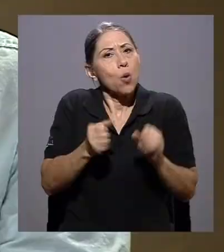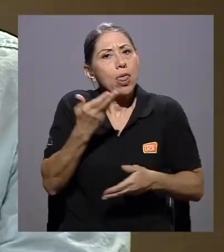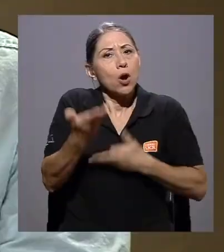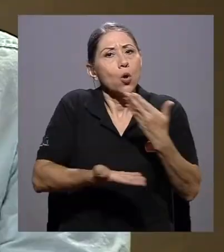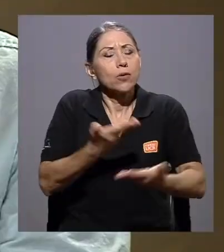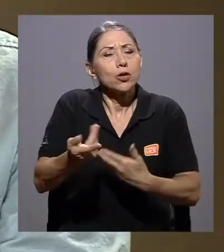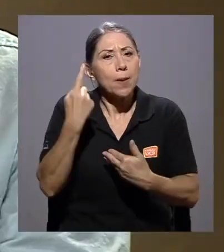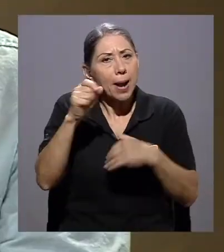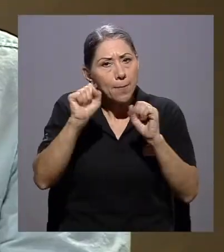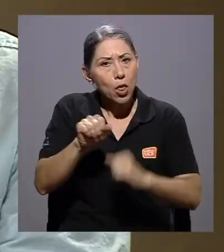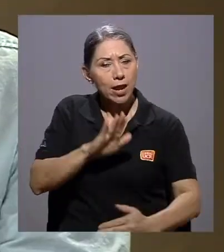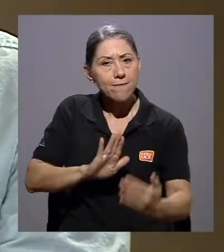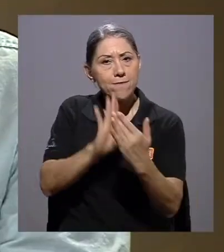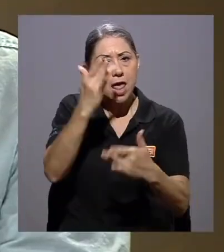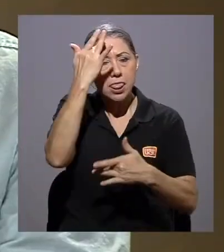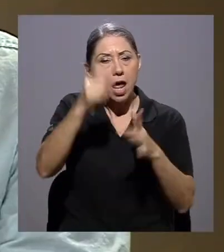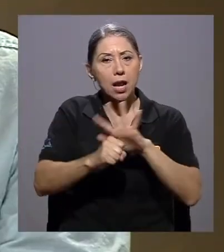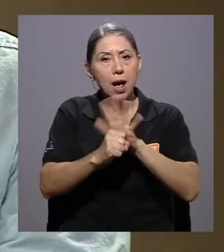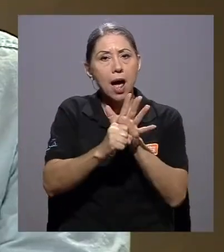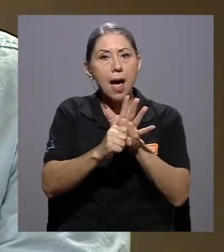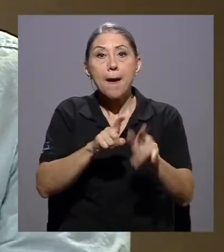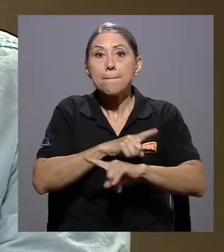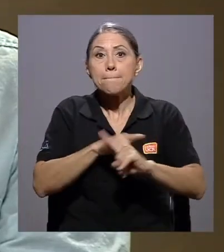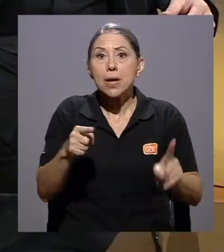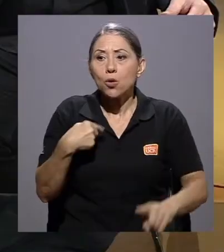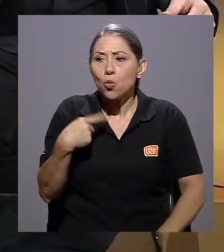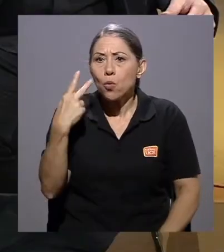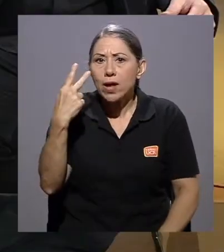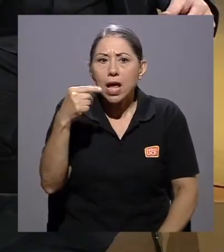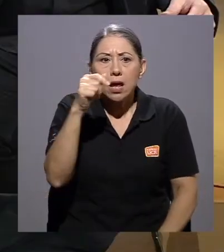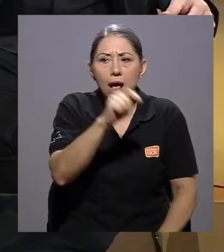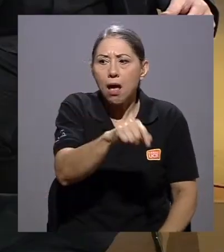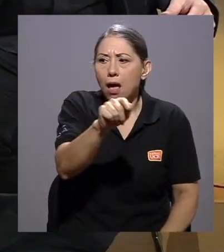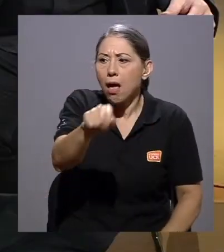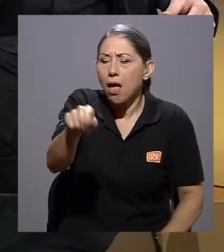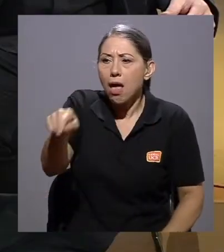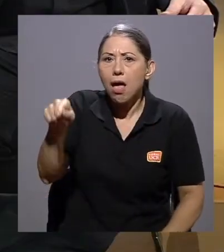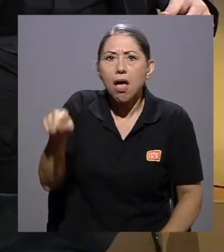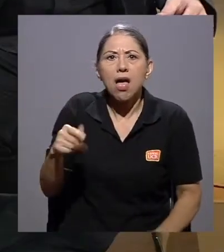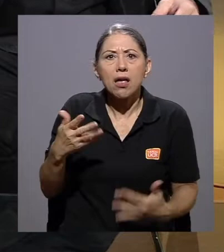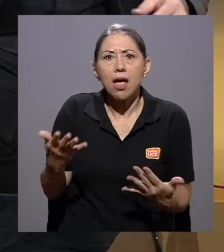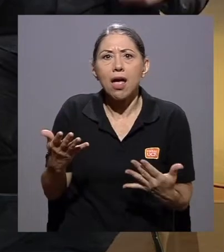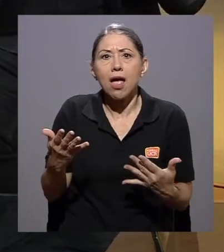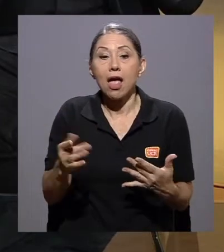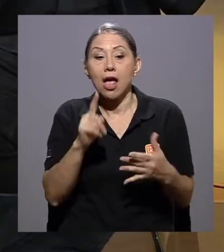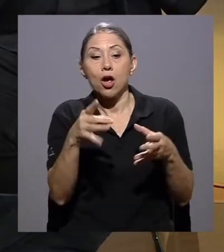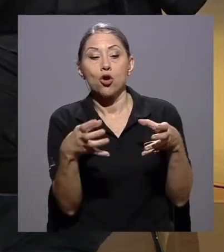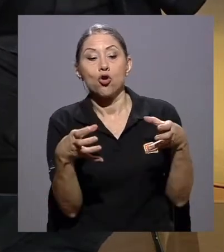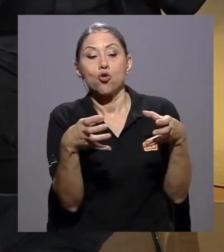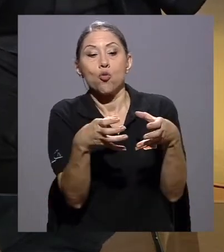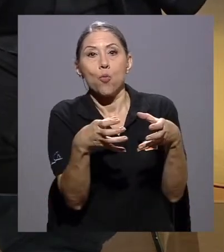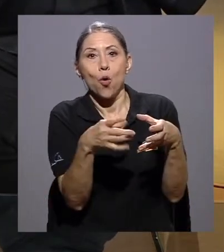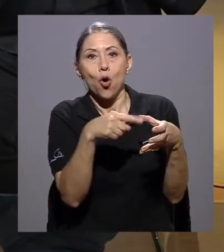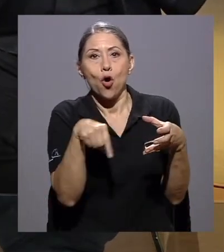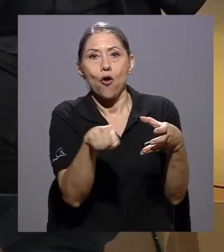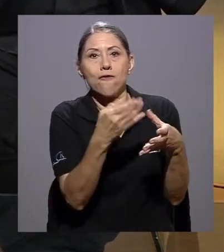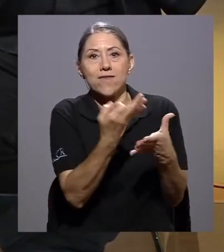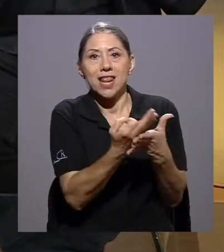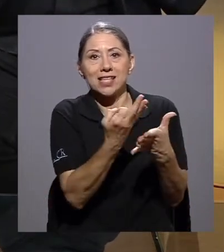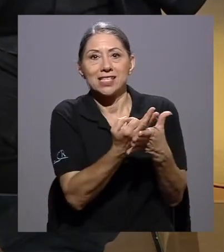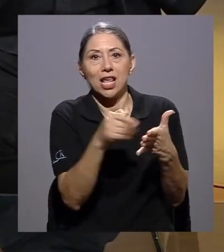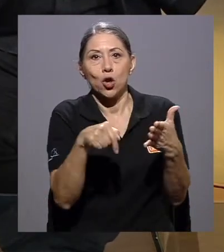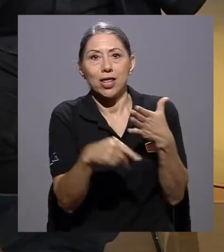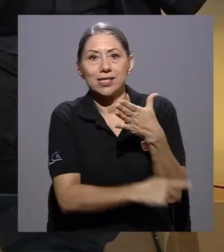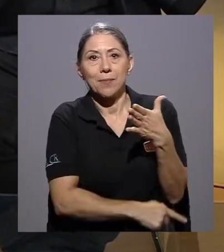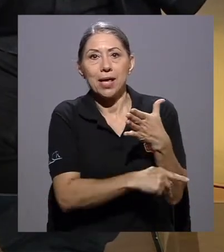pandemia. Pero usted lo que ve es en todos los frentes, es el grupo, el sector financiero de este país protegiendo su